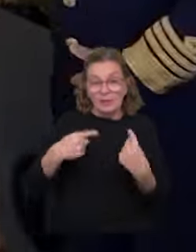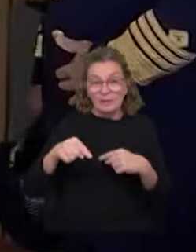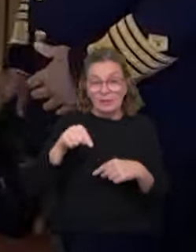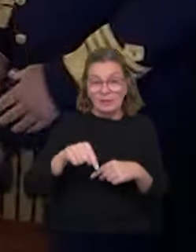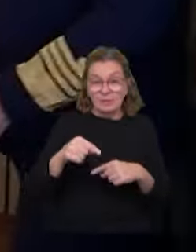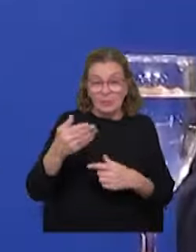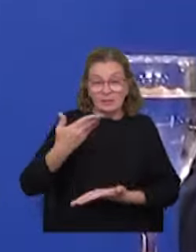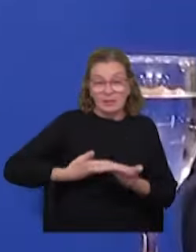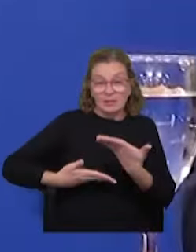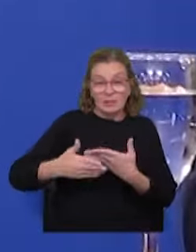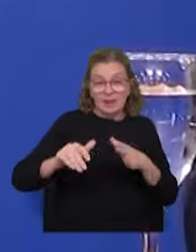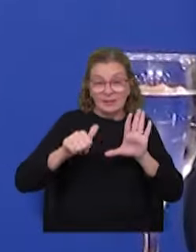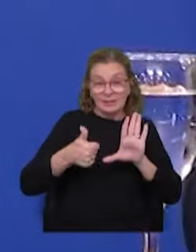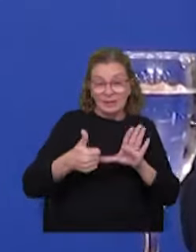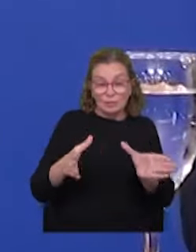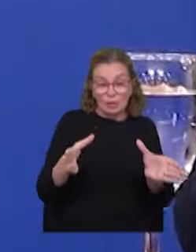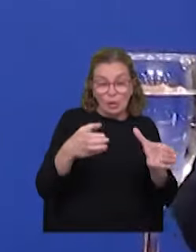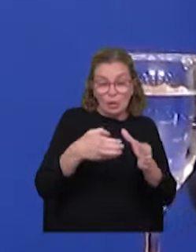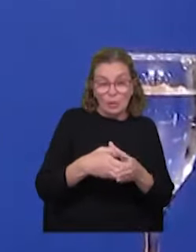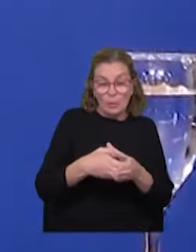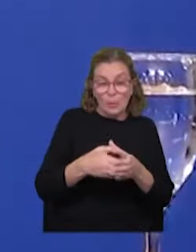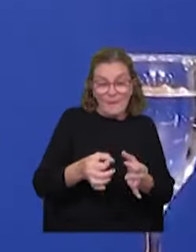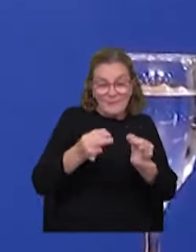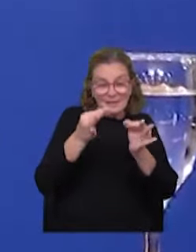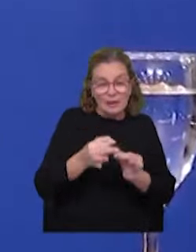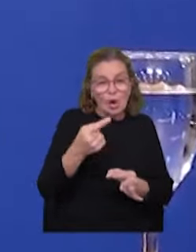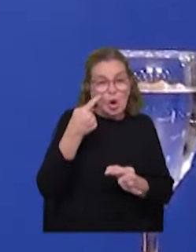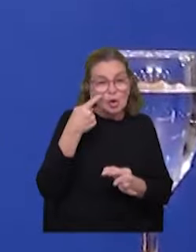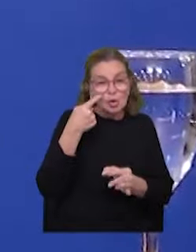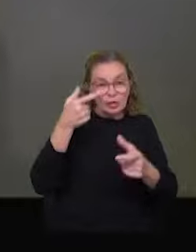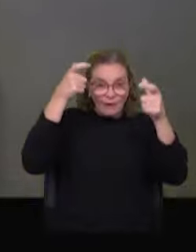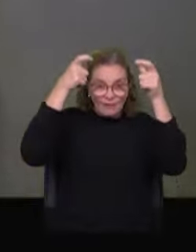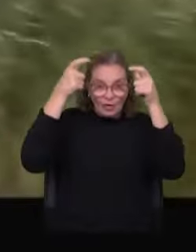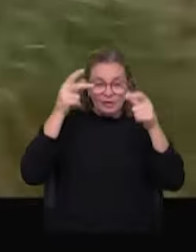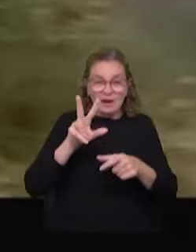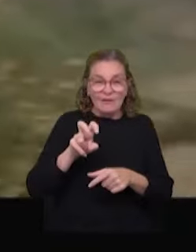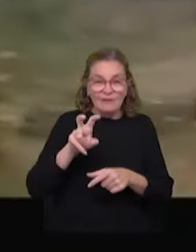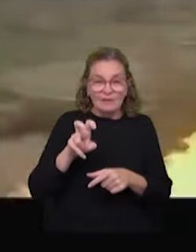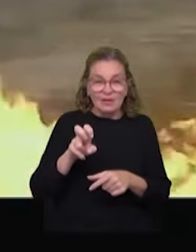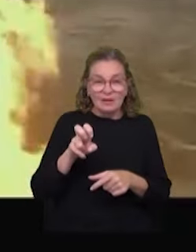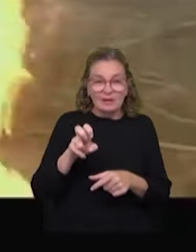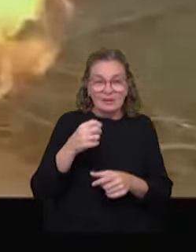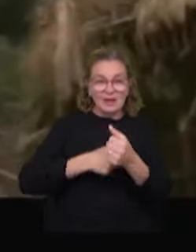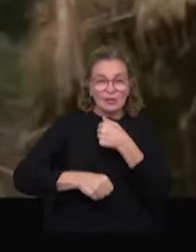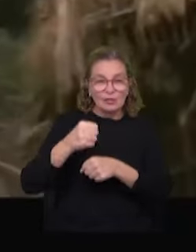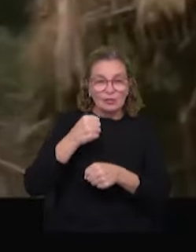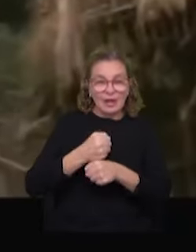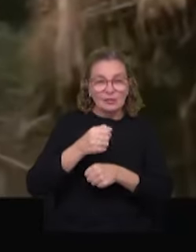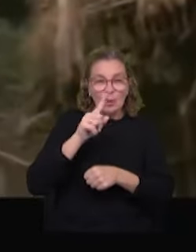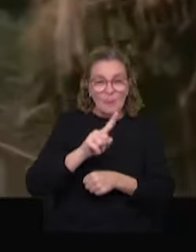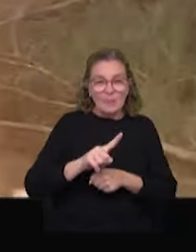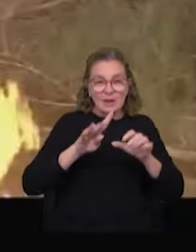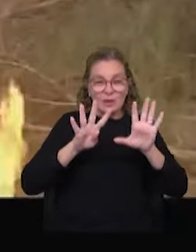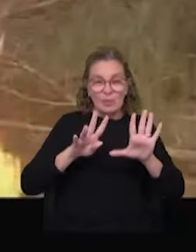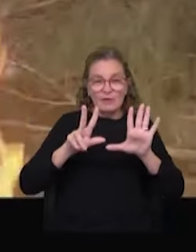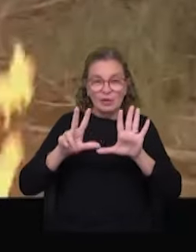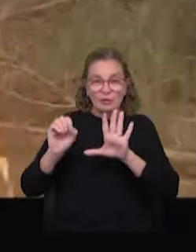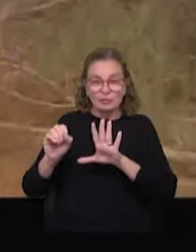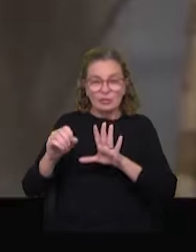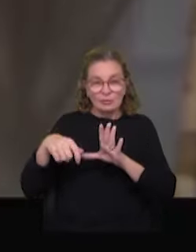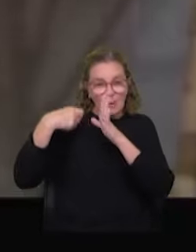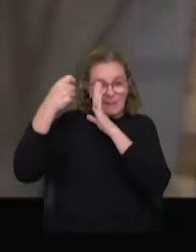participa El séptimo grupo de fuerzas especiales más conocidos Como boinas verdes popularizados en los años 1980 por la saga de